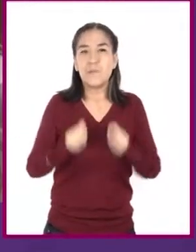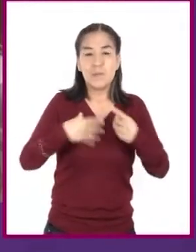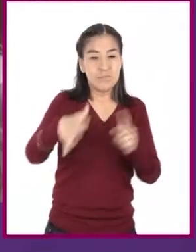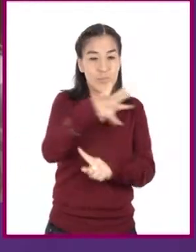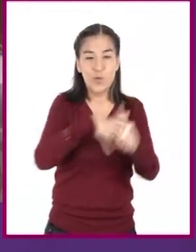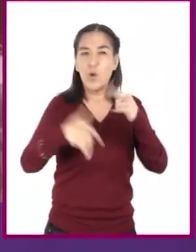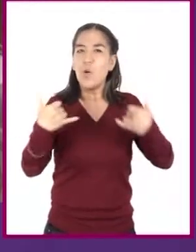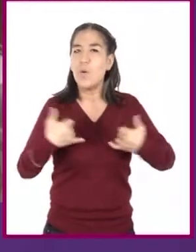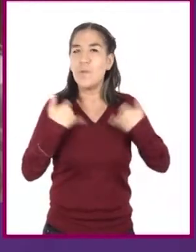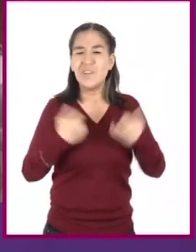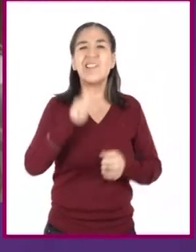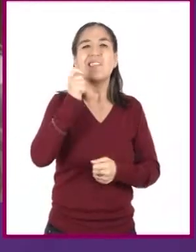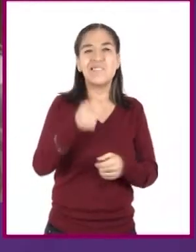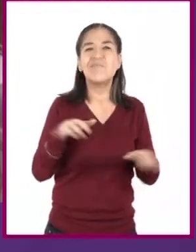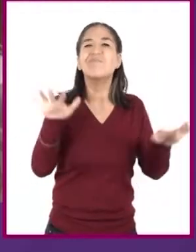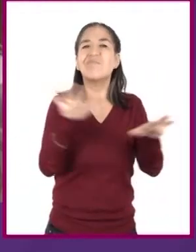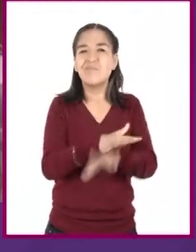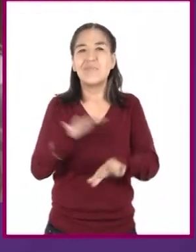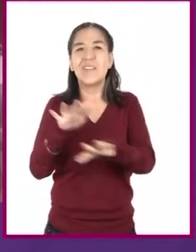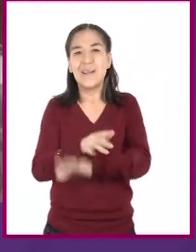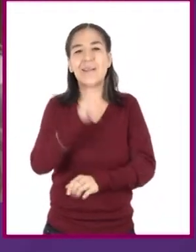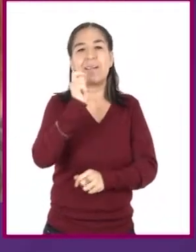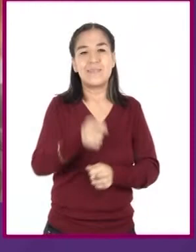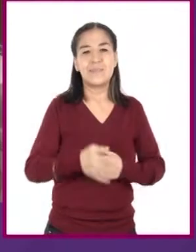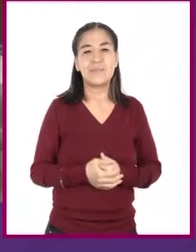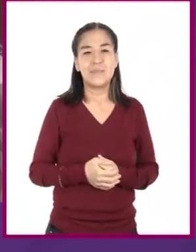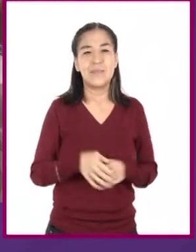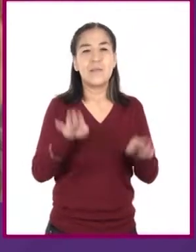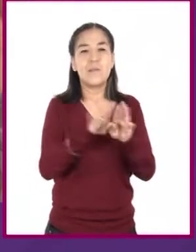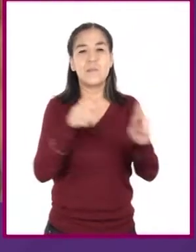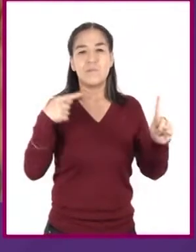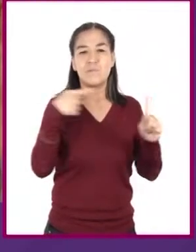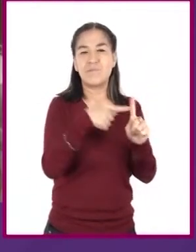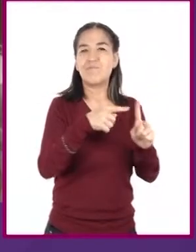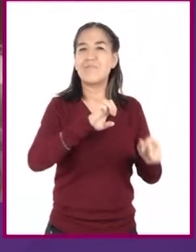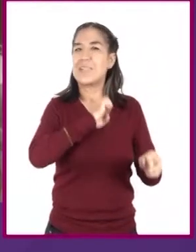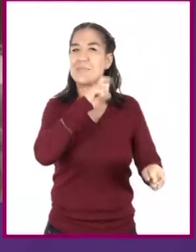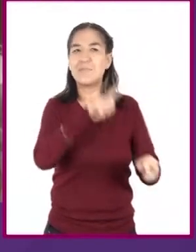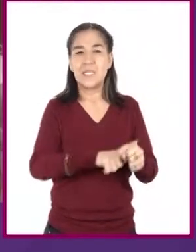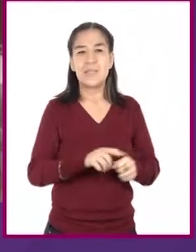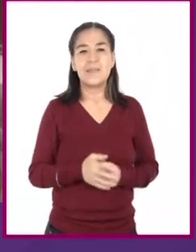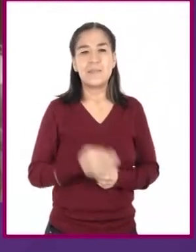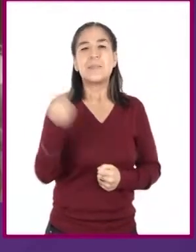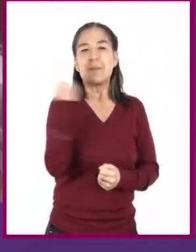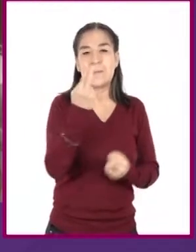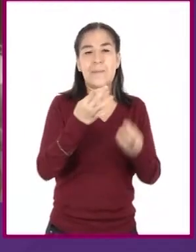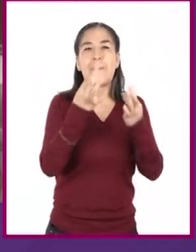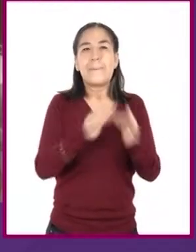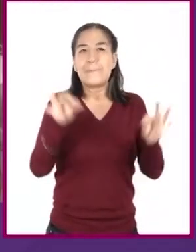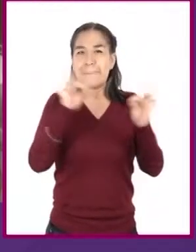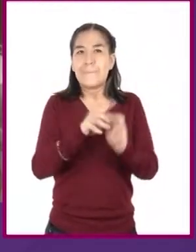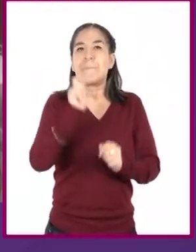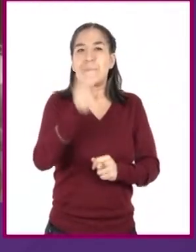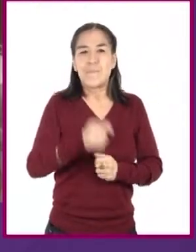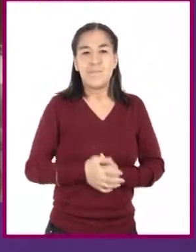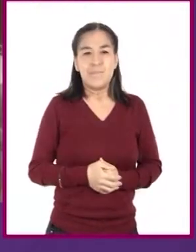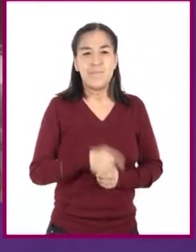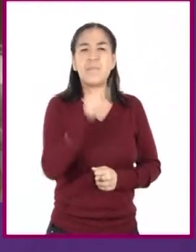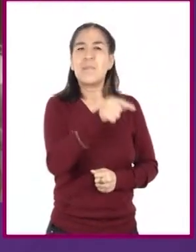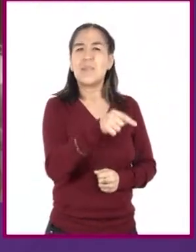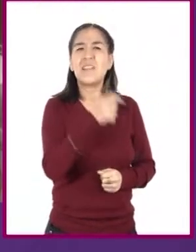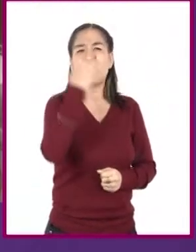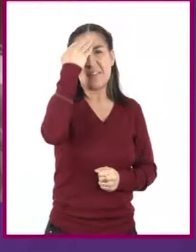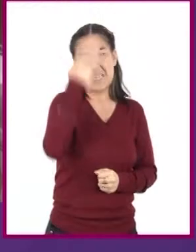se ha convertido cada vez más en un momento específico. Es fundamental que justo este